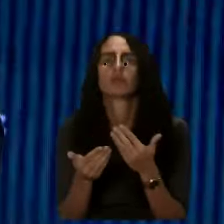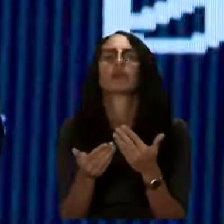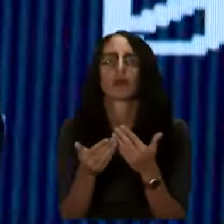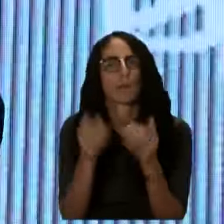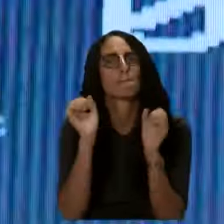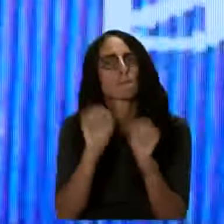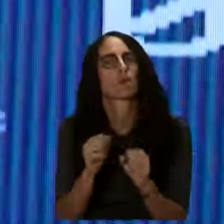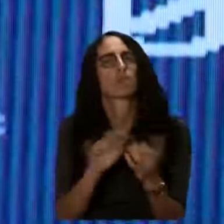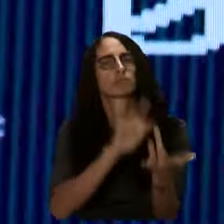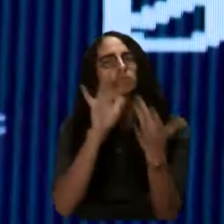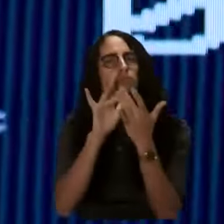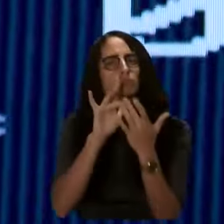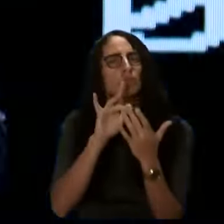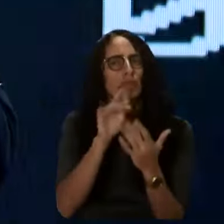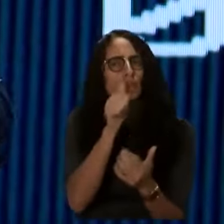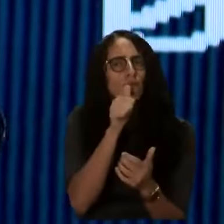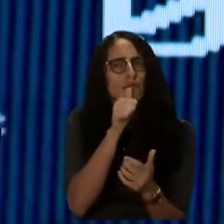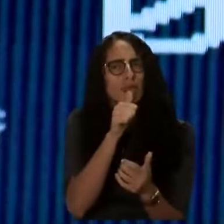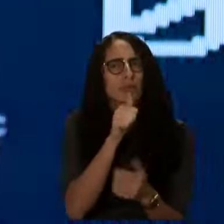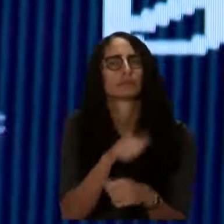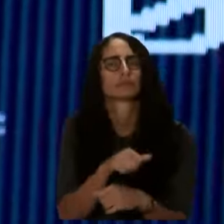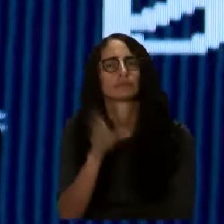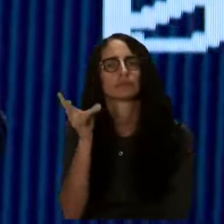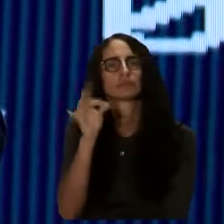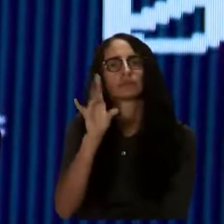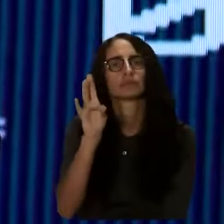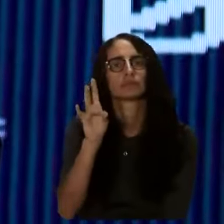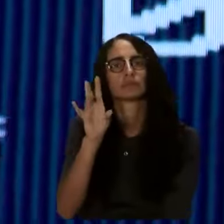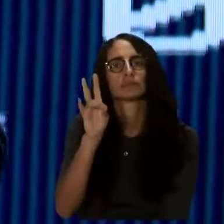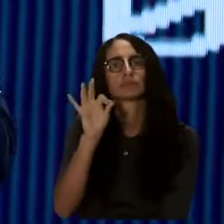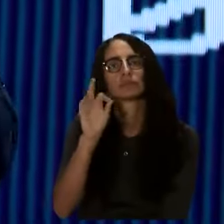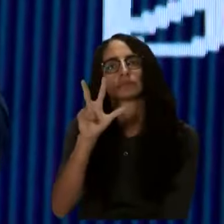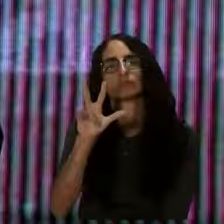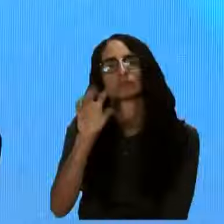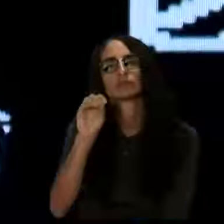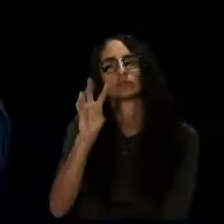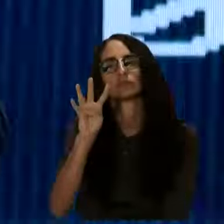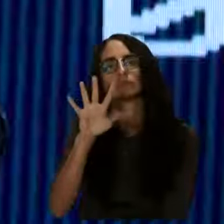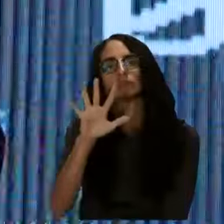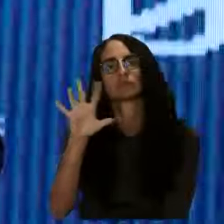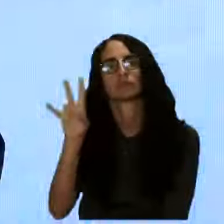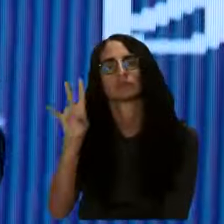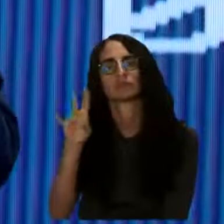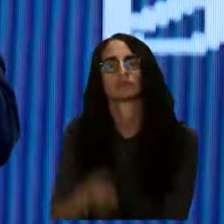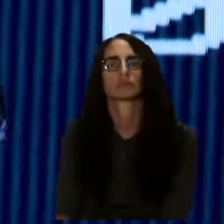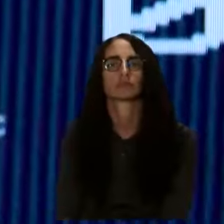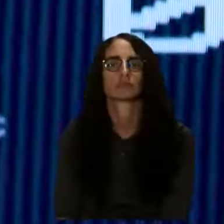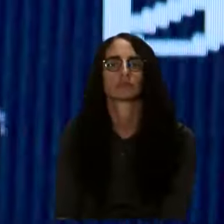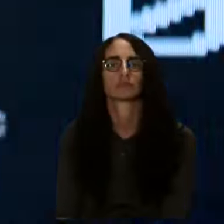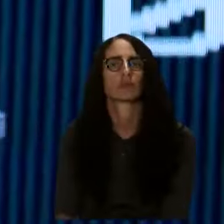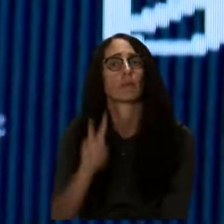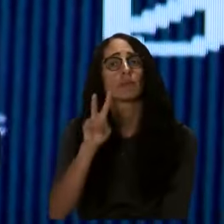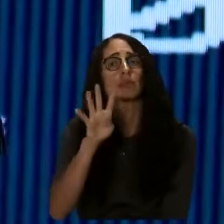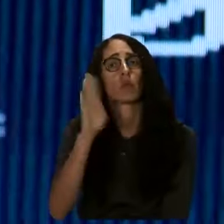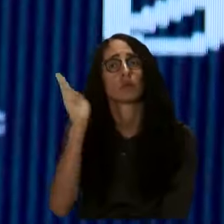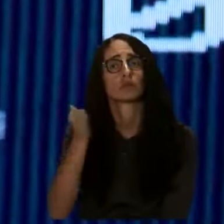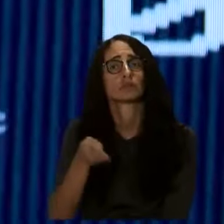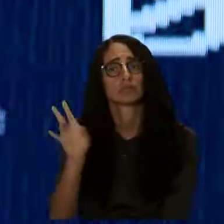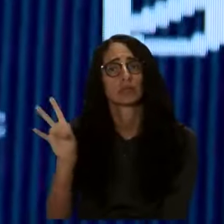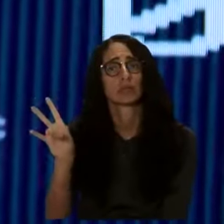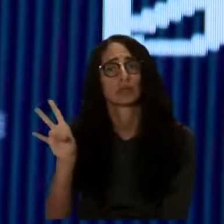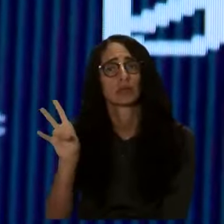puede llamar de manera confidencial al 787 793 0457 24 horas al